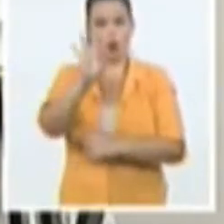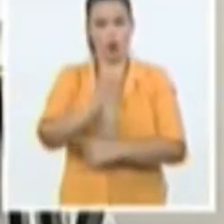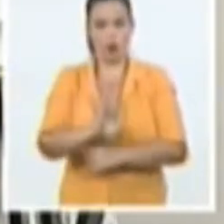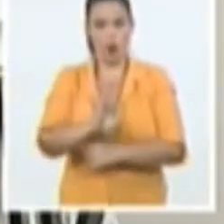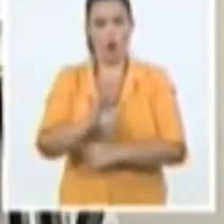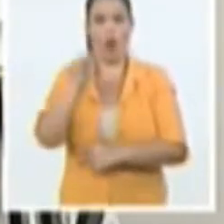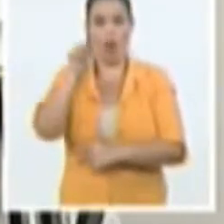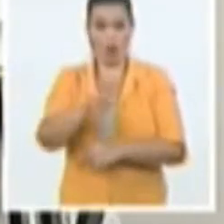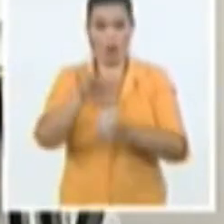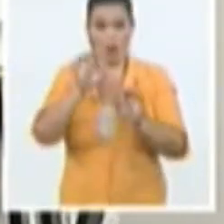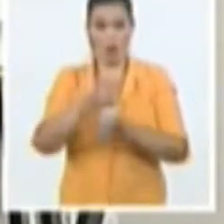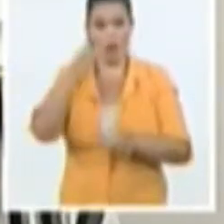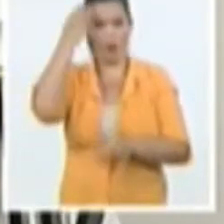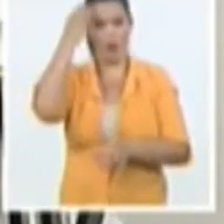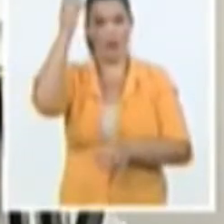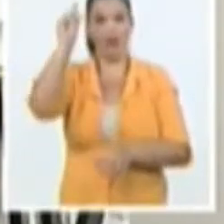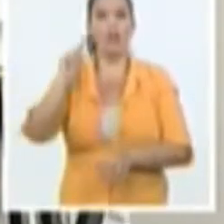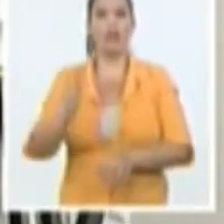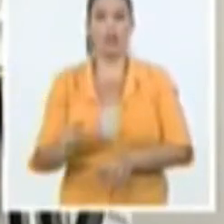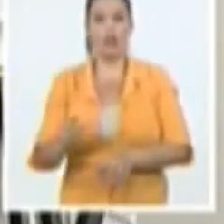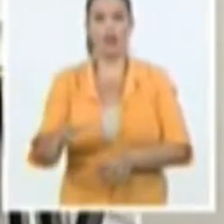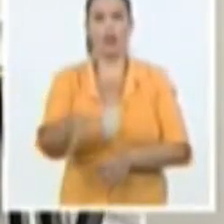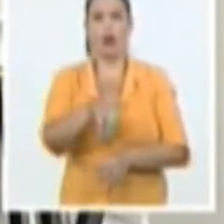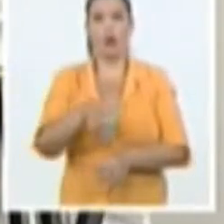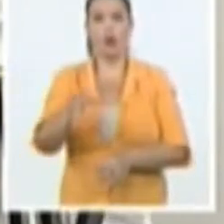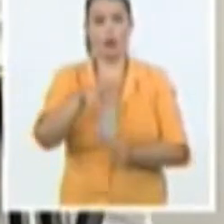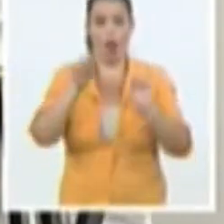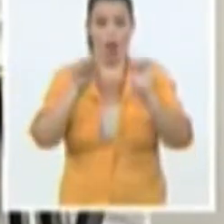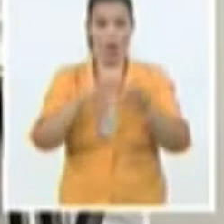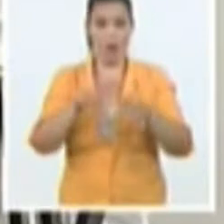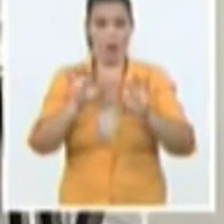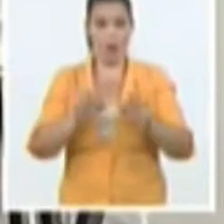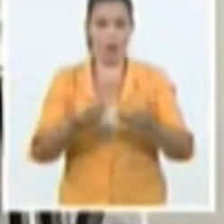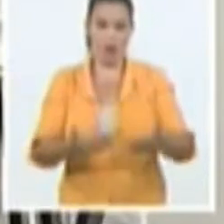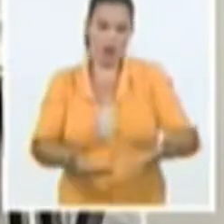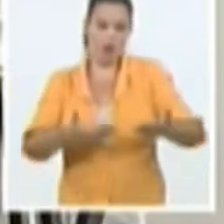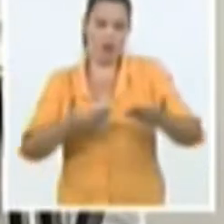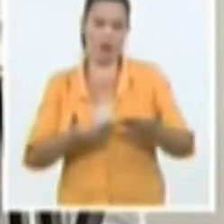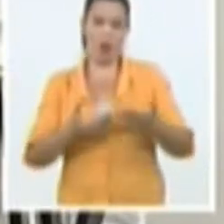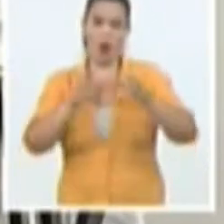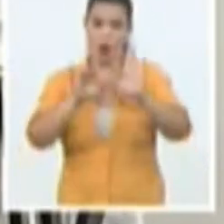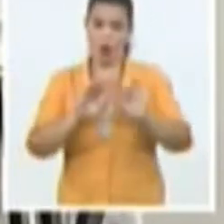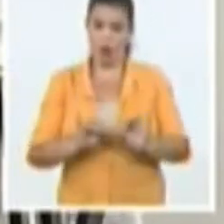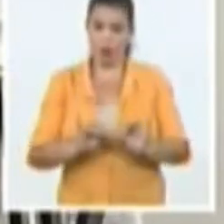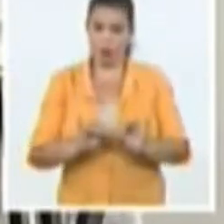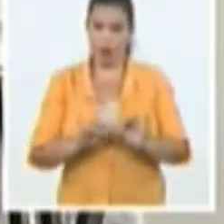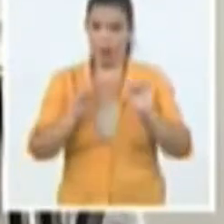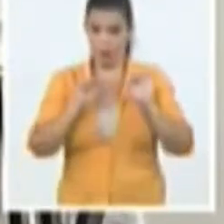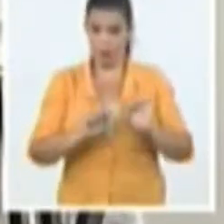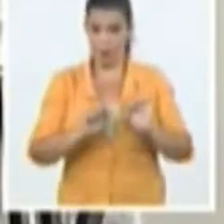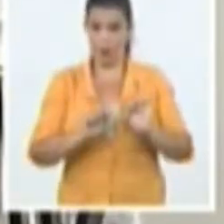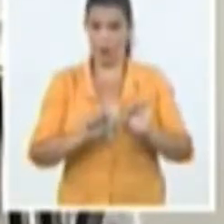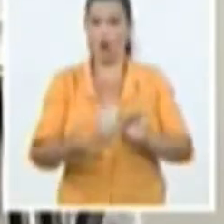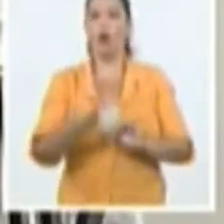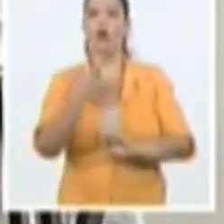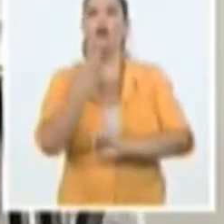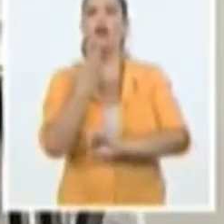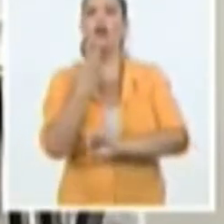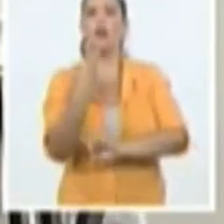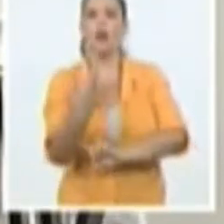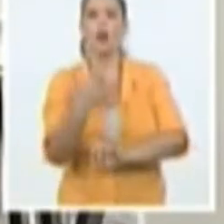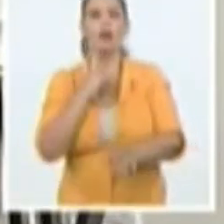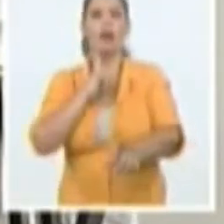municipios donde fueron entregados los referidos documentos dieron respuesta personal a los